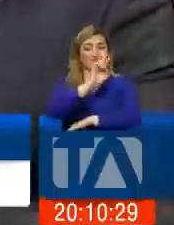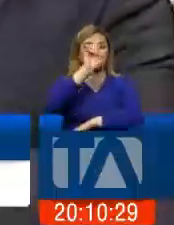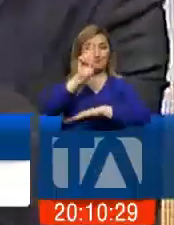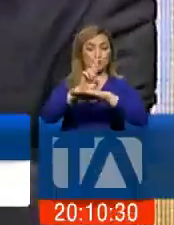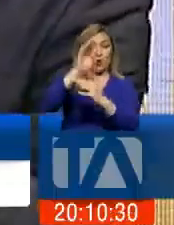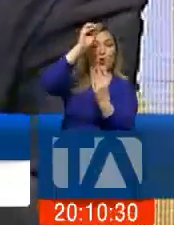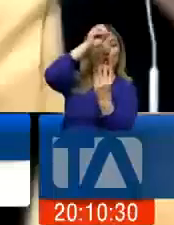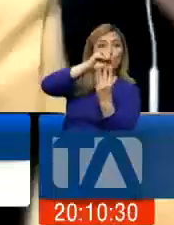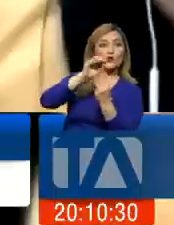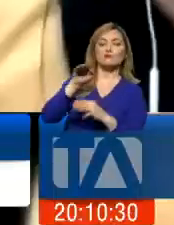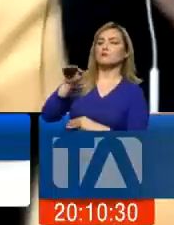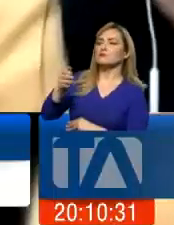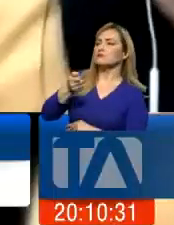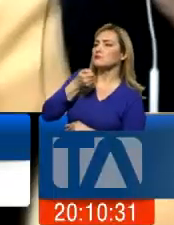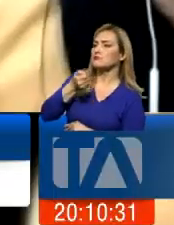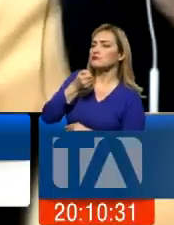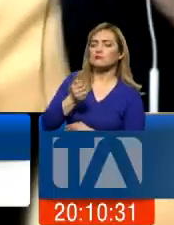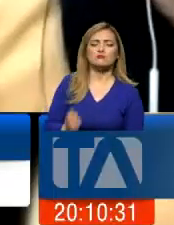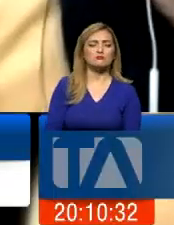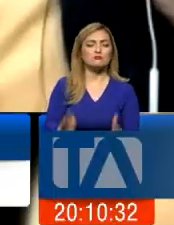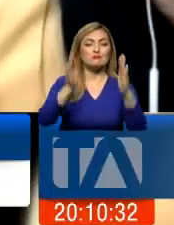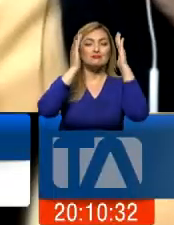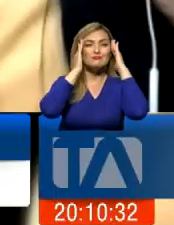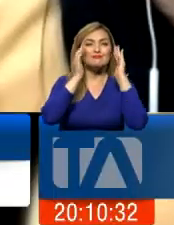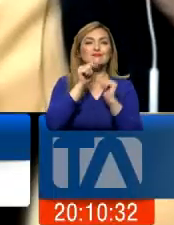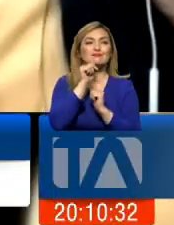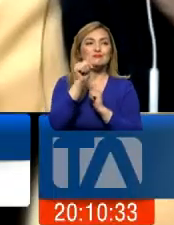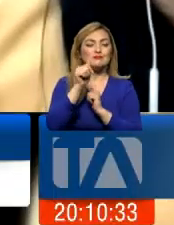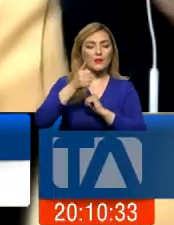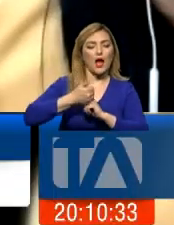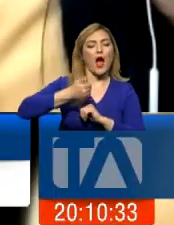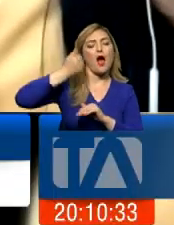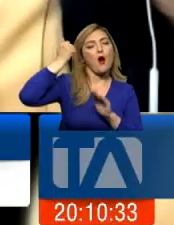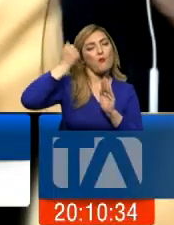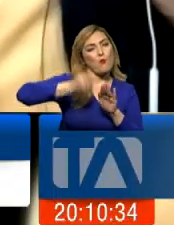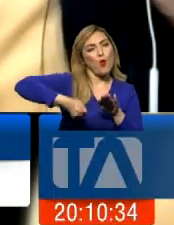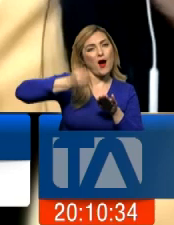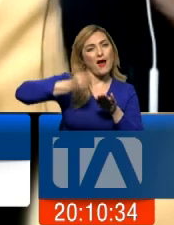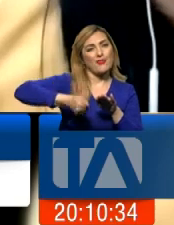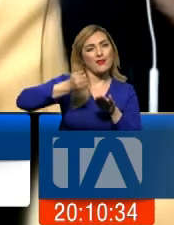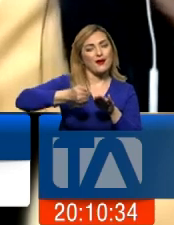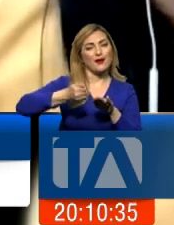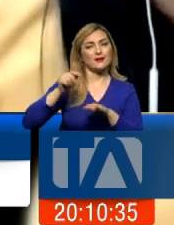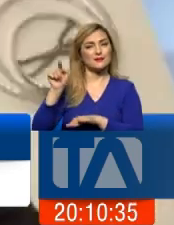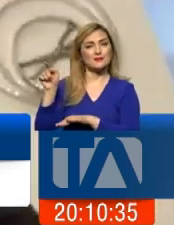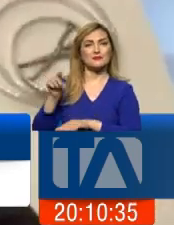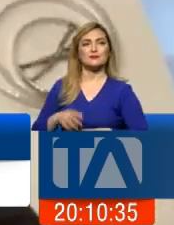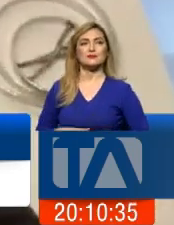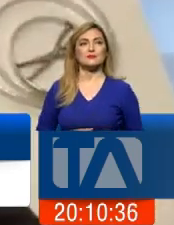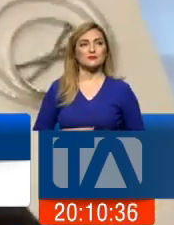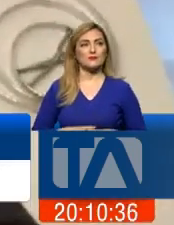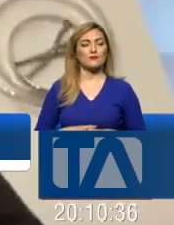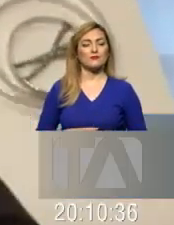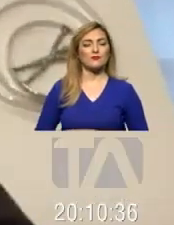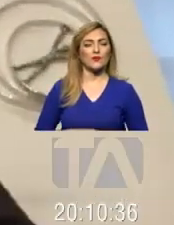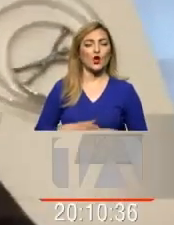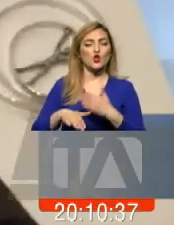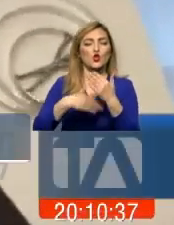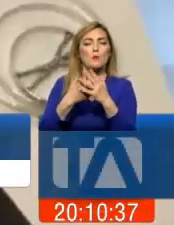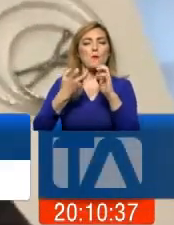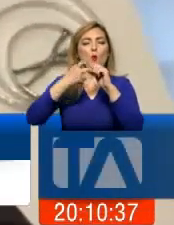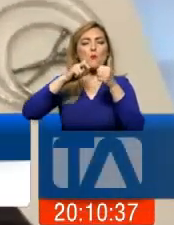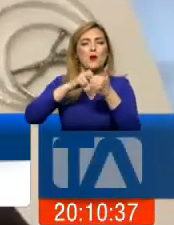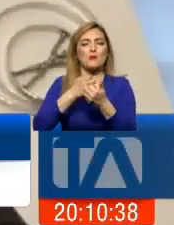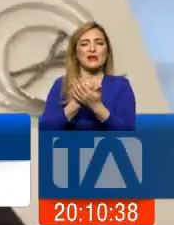rector de la universidad, pero quien atendió la petición fue la procuradora general Alexandra Valdospinos. Todos nuestros retrasos y problemas